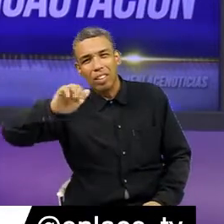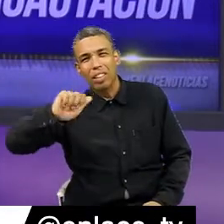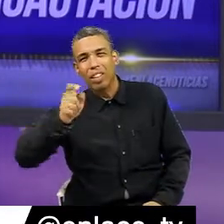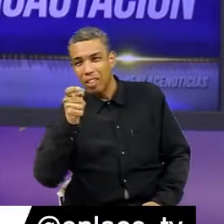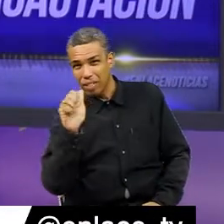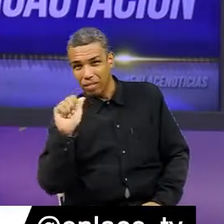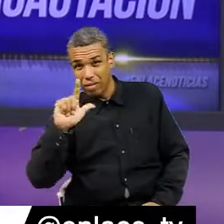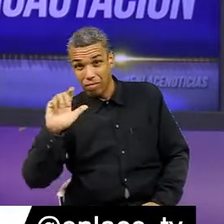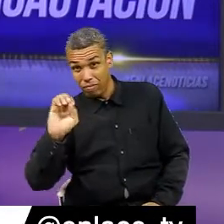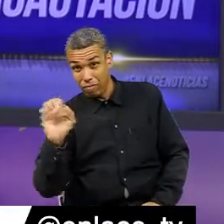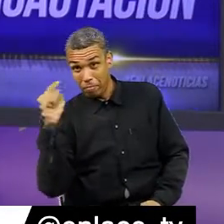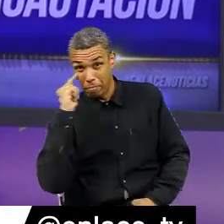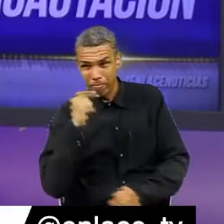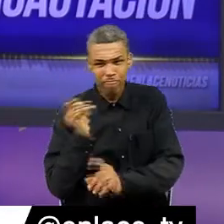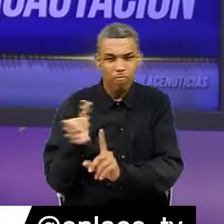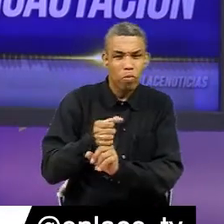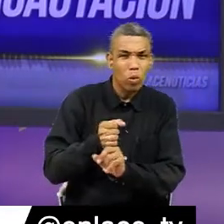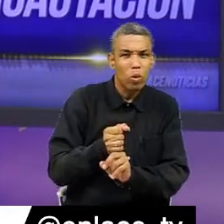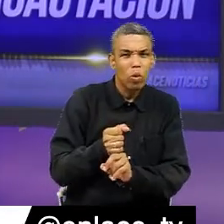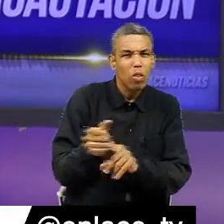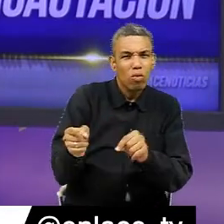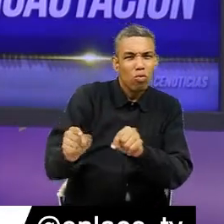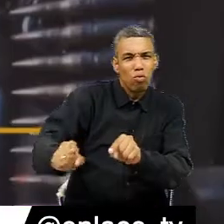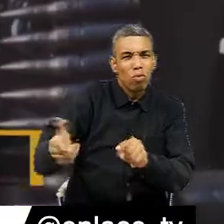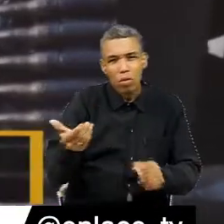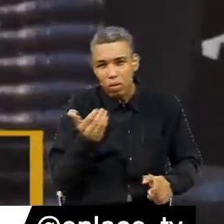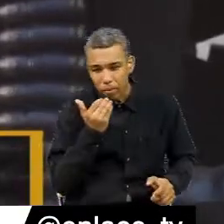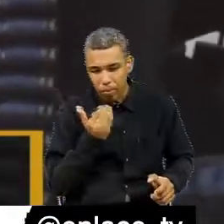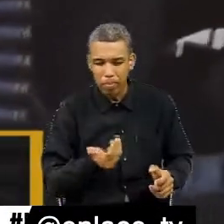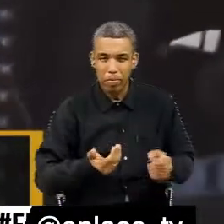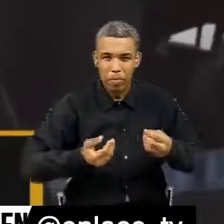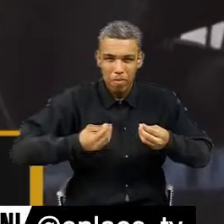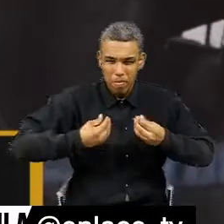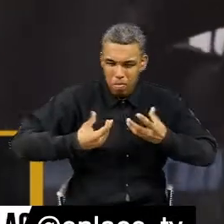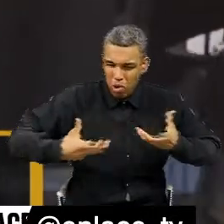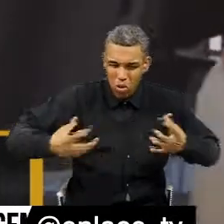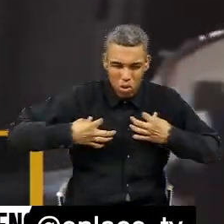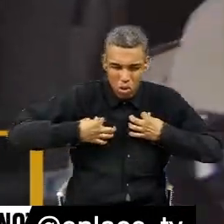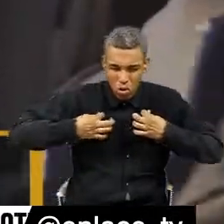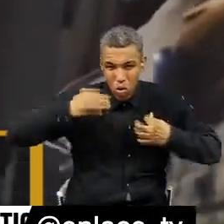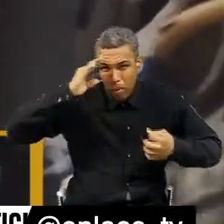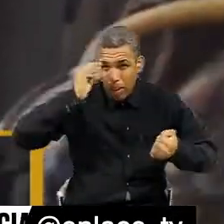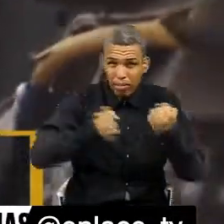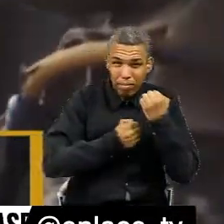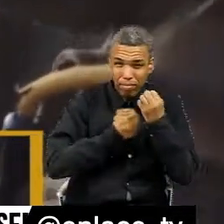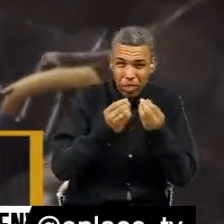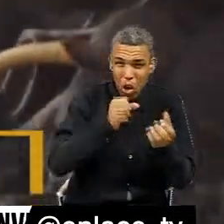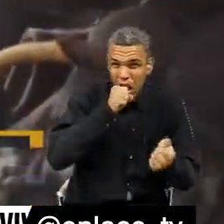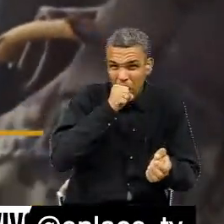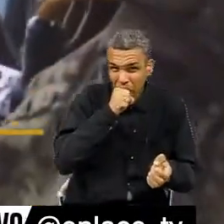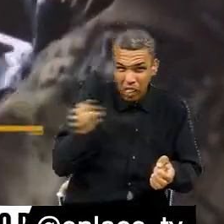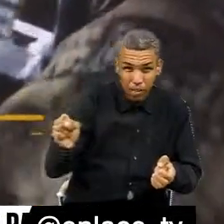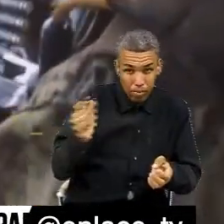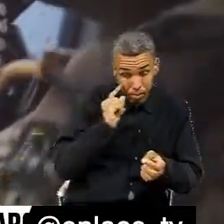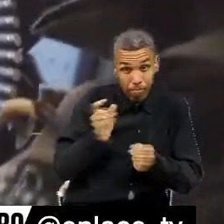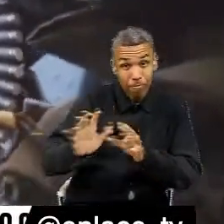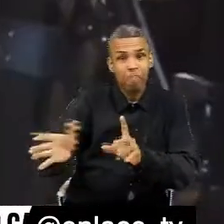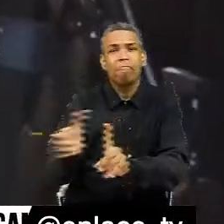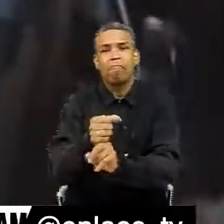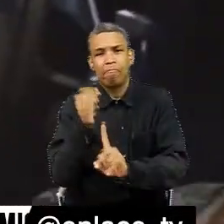explosivos pertenecerían al ELN. La operación conjunta se llevó a cabo con la Armada Nacional y se adelantó